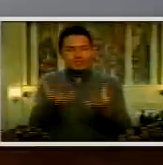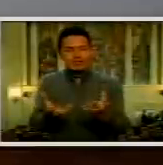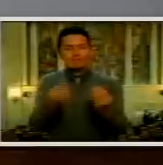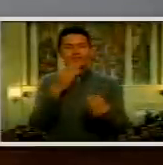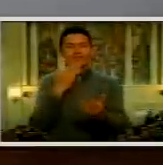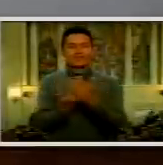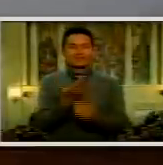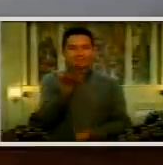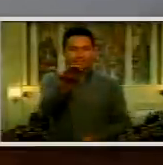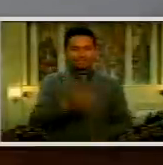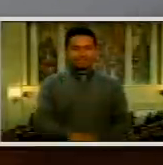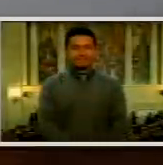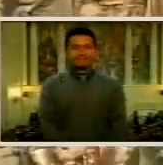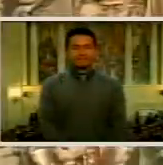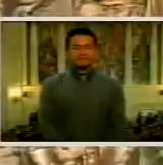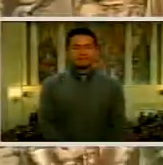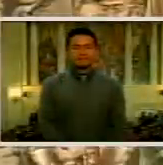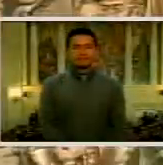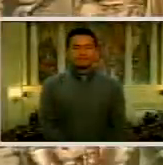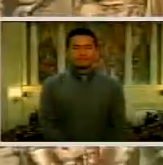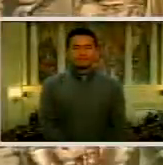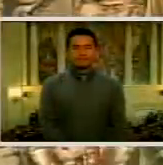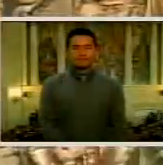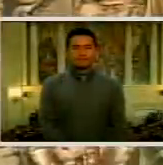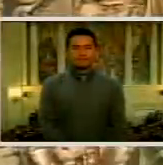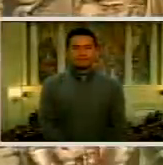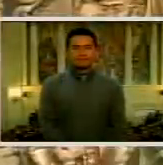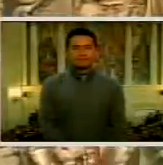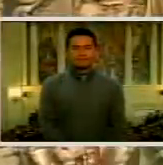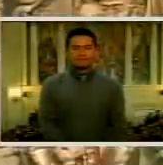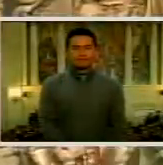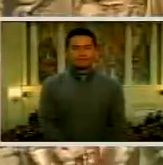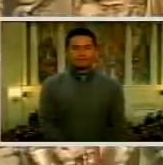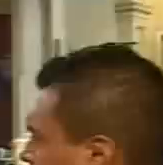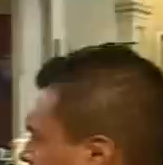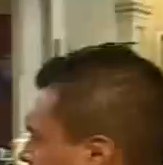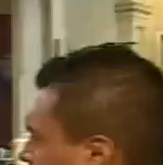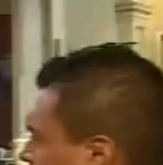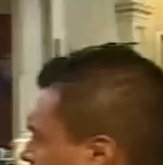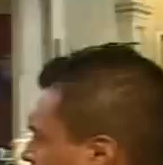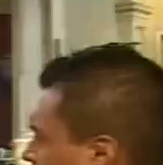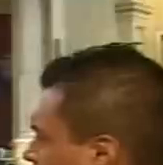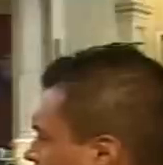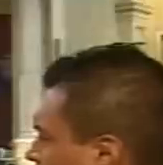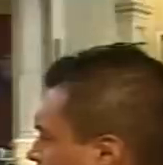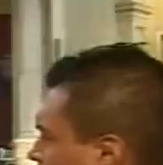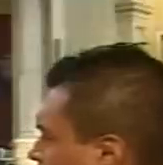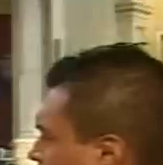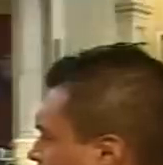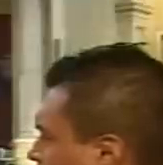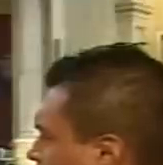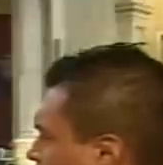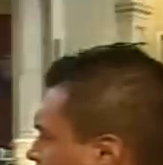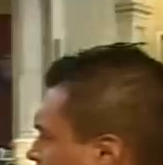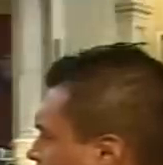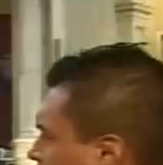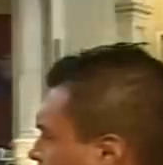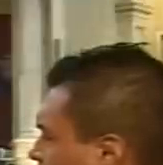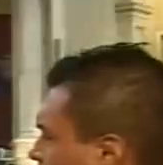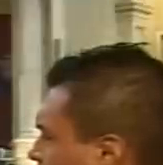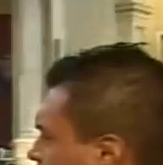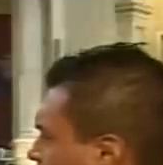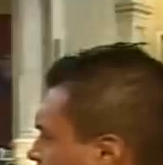Muchísimas gracias y buenas tardes. Sin palabras pero con aplausos, los congresistas colombianos recibieron las palabras